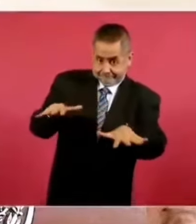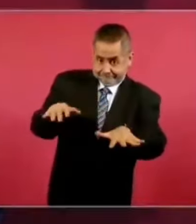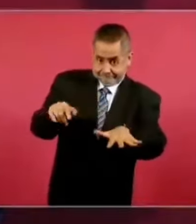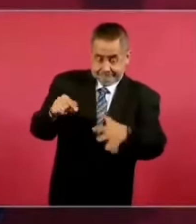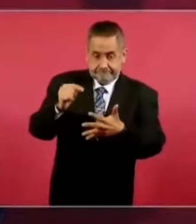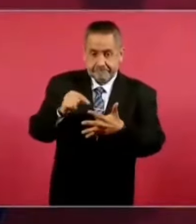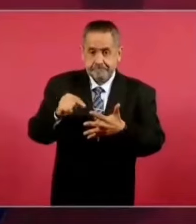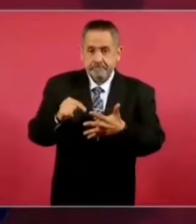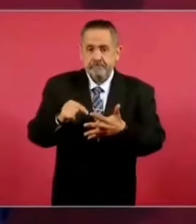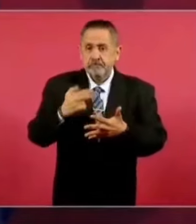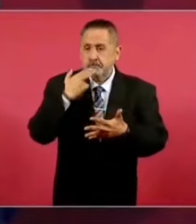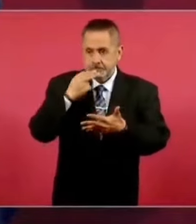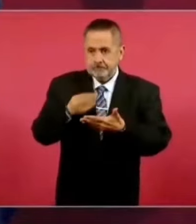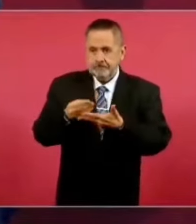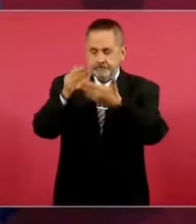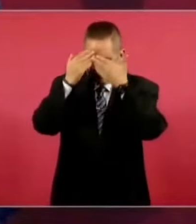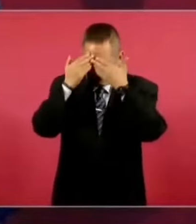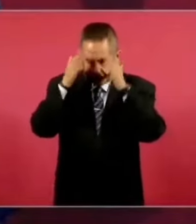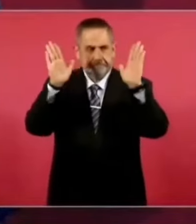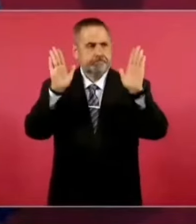es como la libertad,